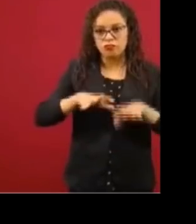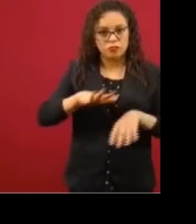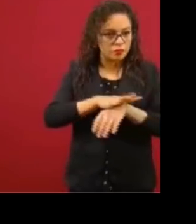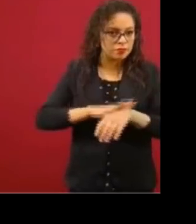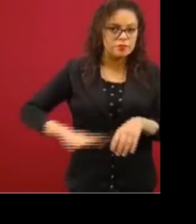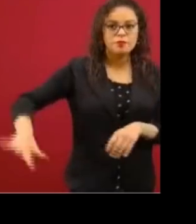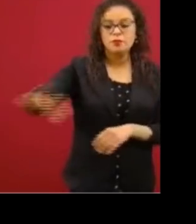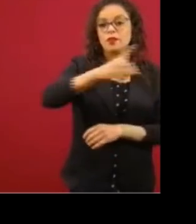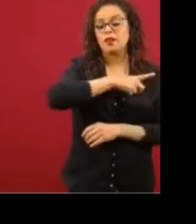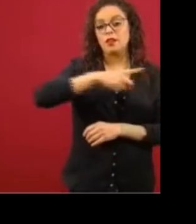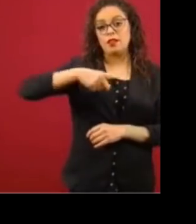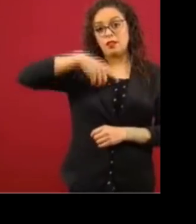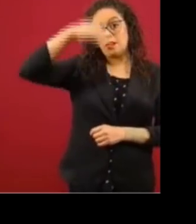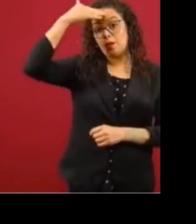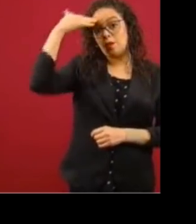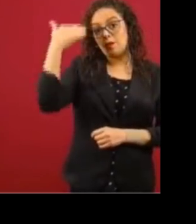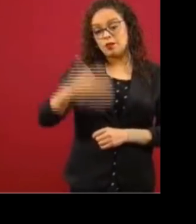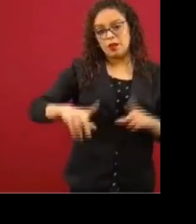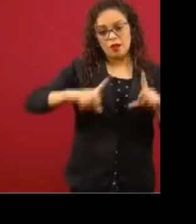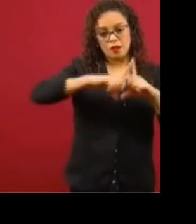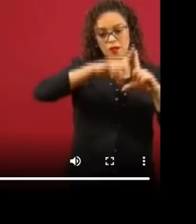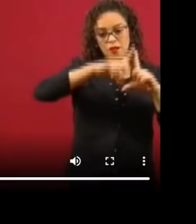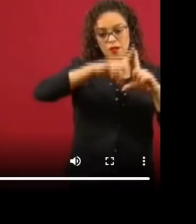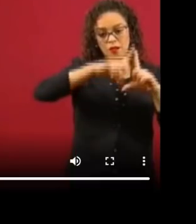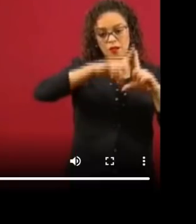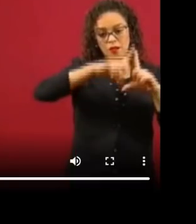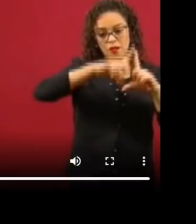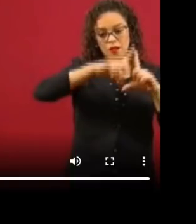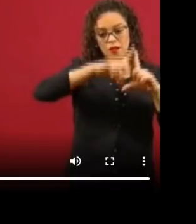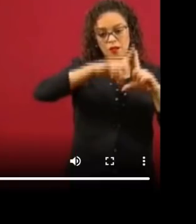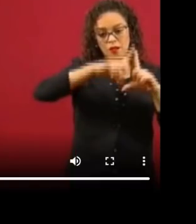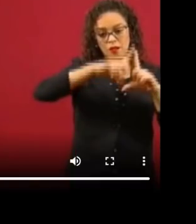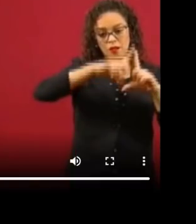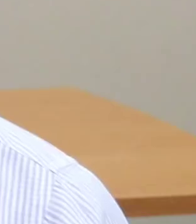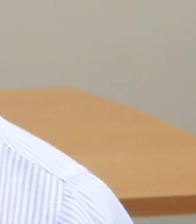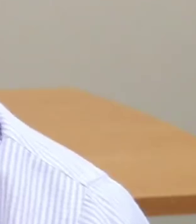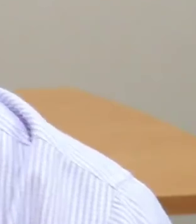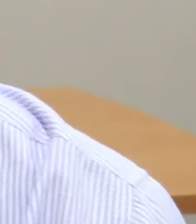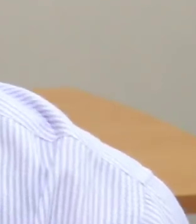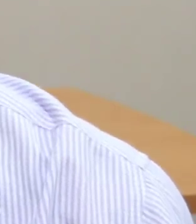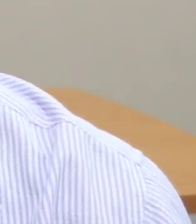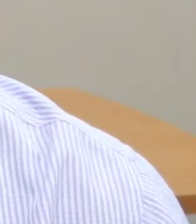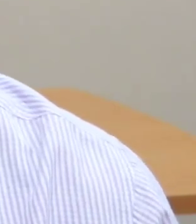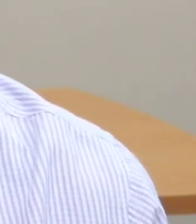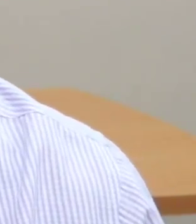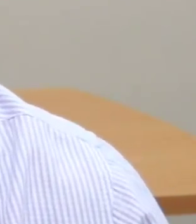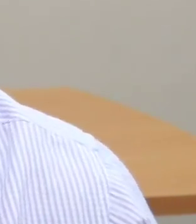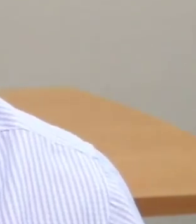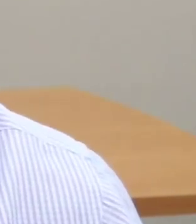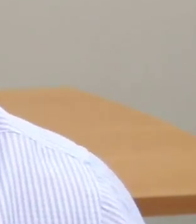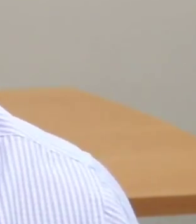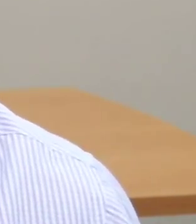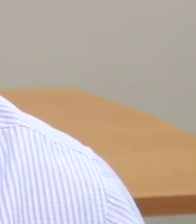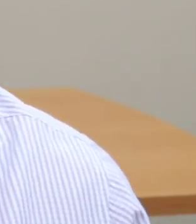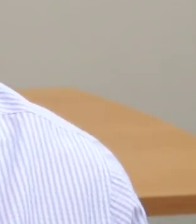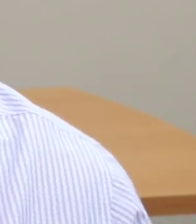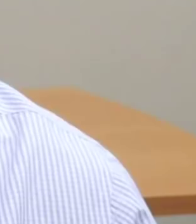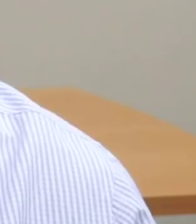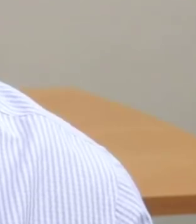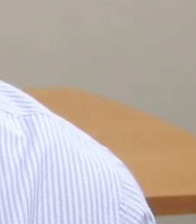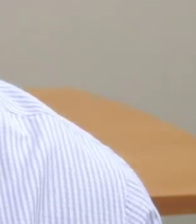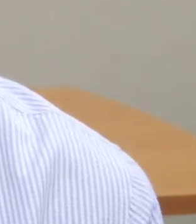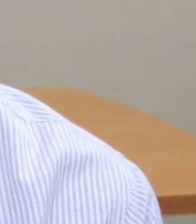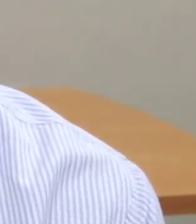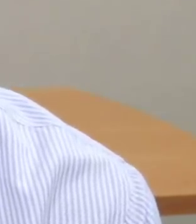sepa en México ampliamente. Bueno, pues eso es lo que va a hacer entonces el